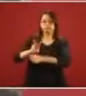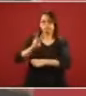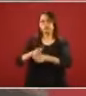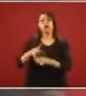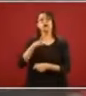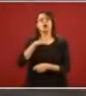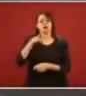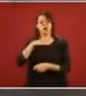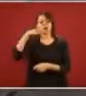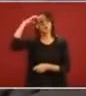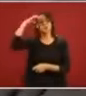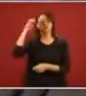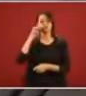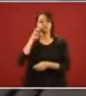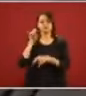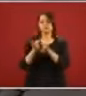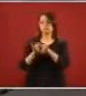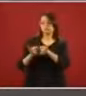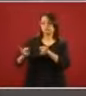estacionamiento para